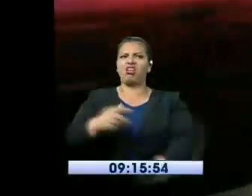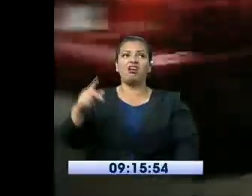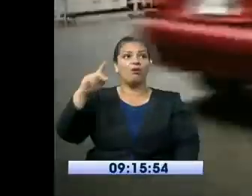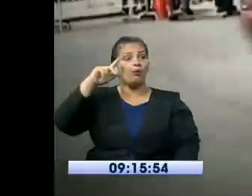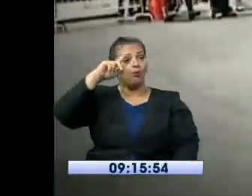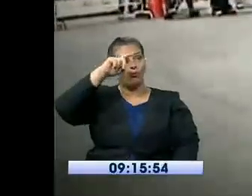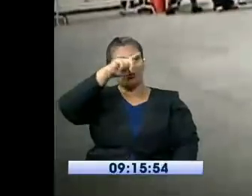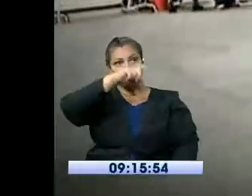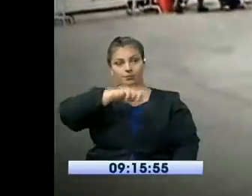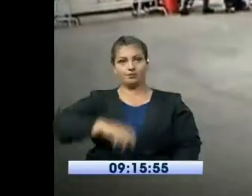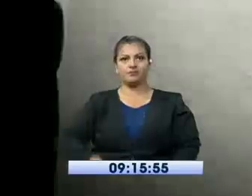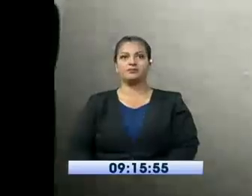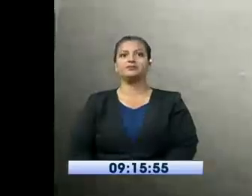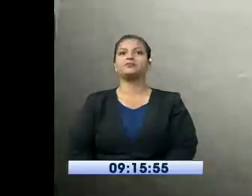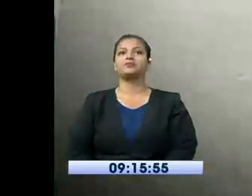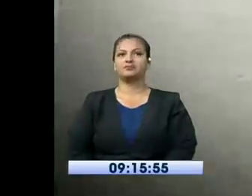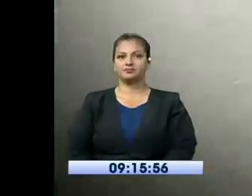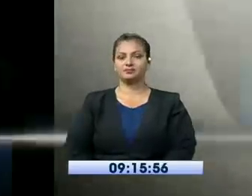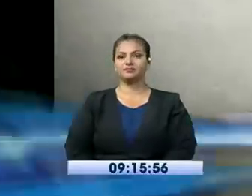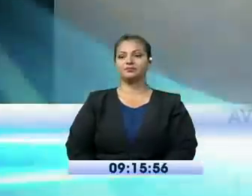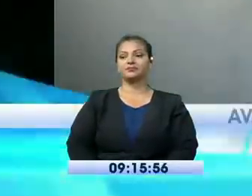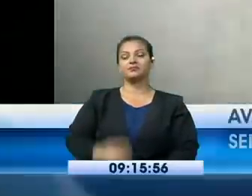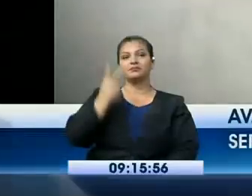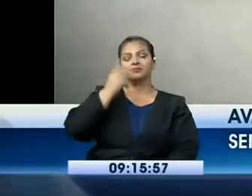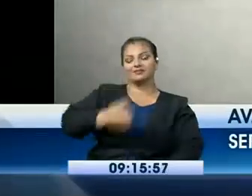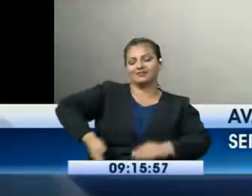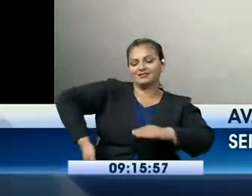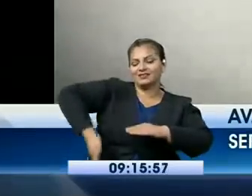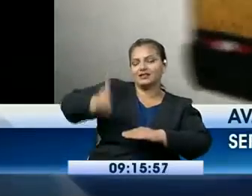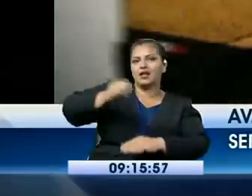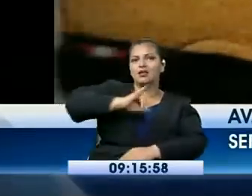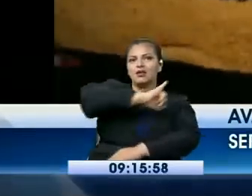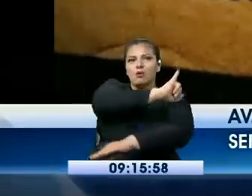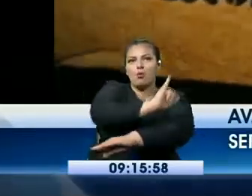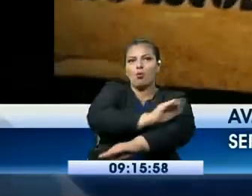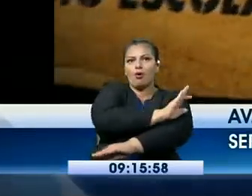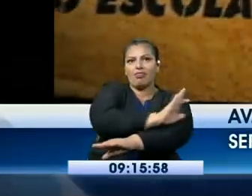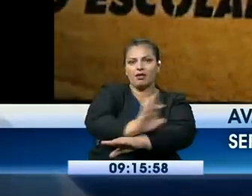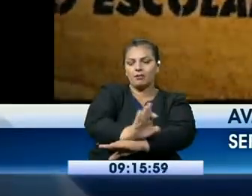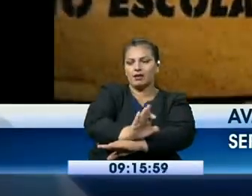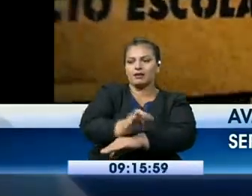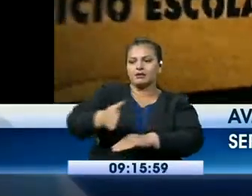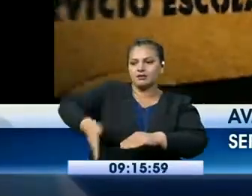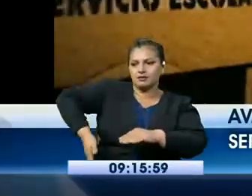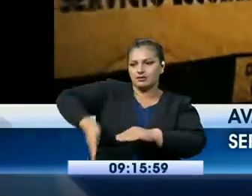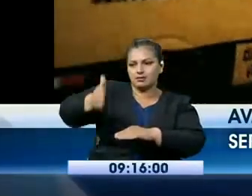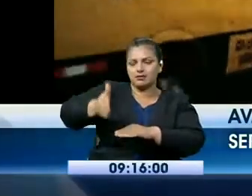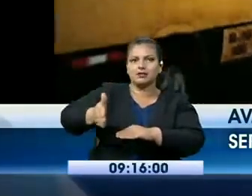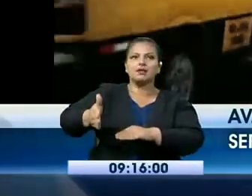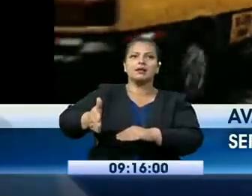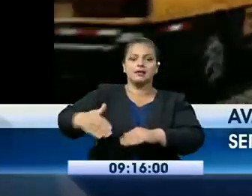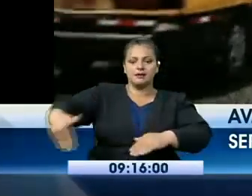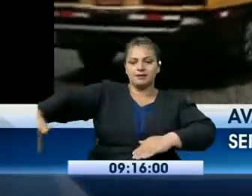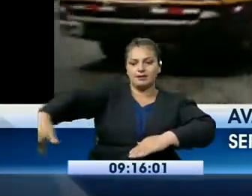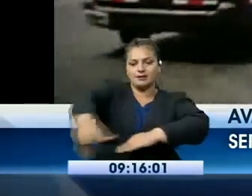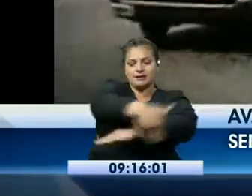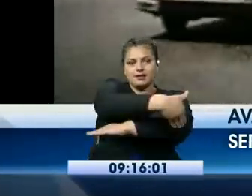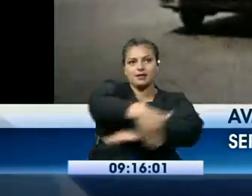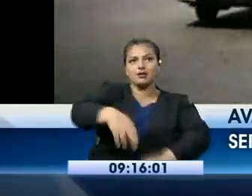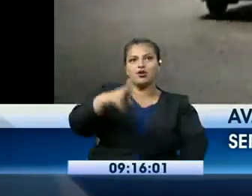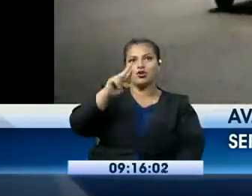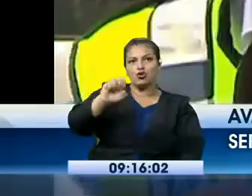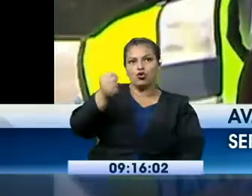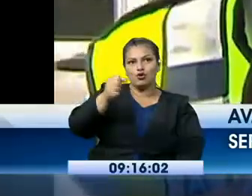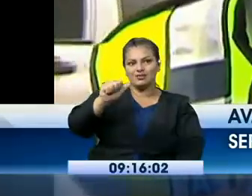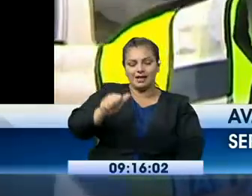de la avenida juan tanca marengo a la felipe peso porque se lo hace primero hacer un par vial con la guillermo cuyo que es el otro